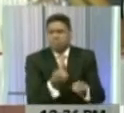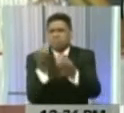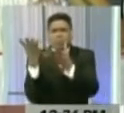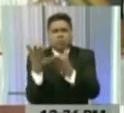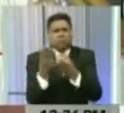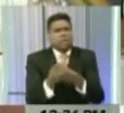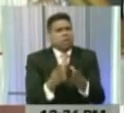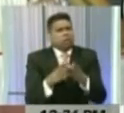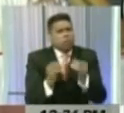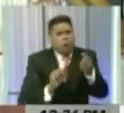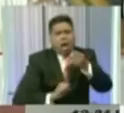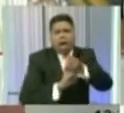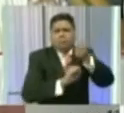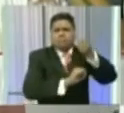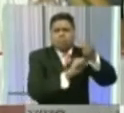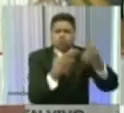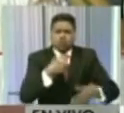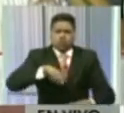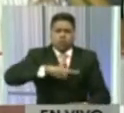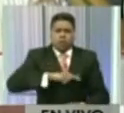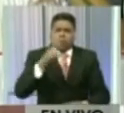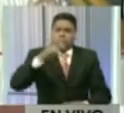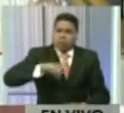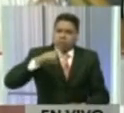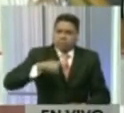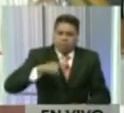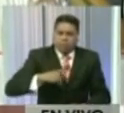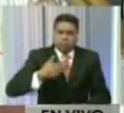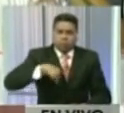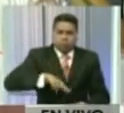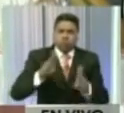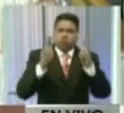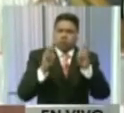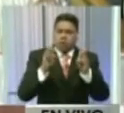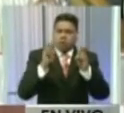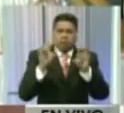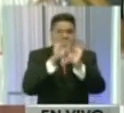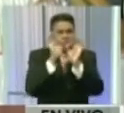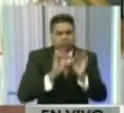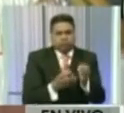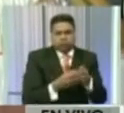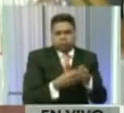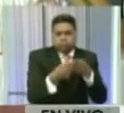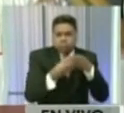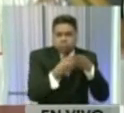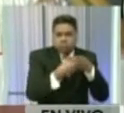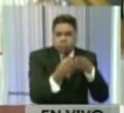exportar tiene todo el apoyo de nosotros, porque necesitamos nuevas fuentes de ingresos de divisas,